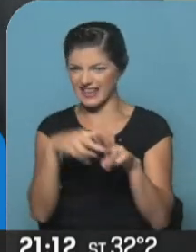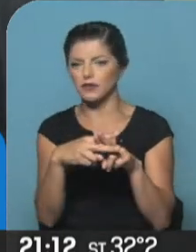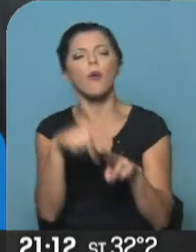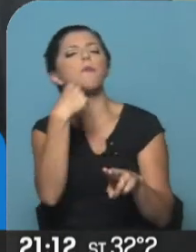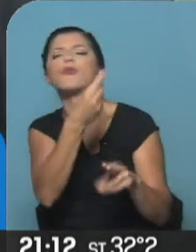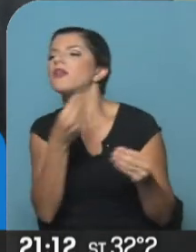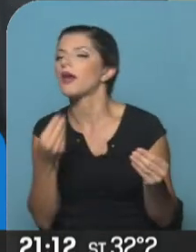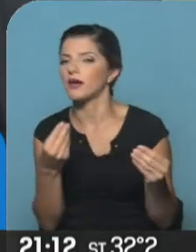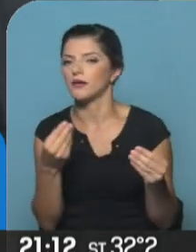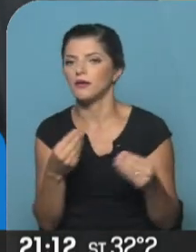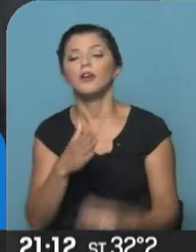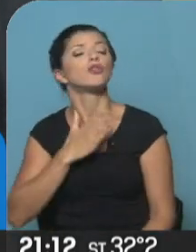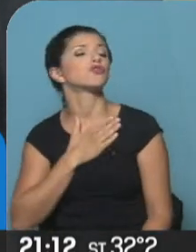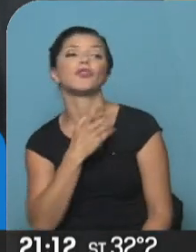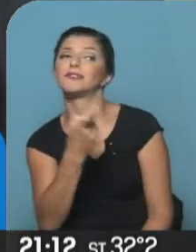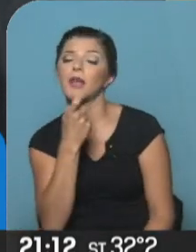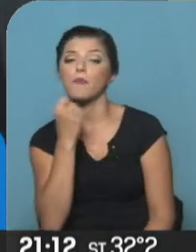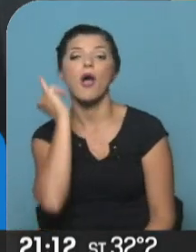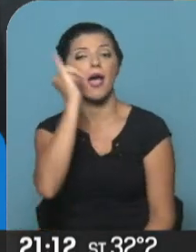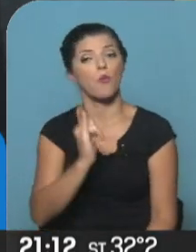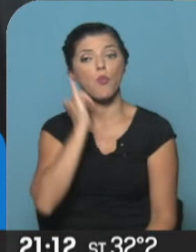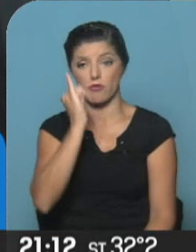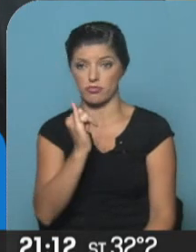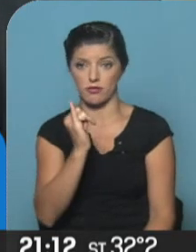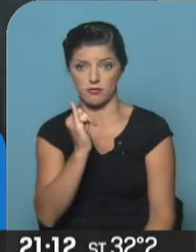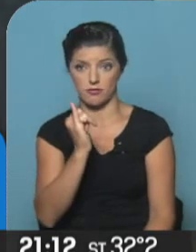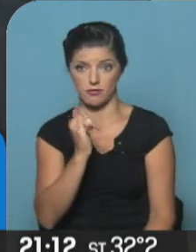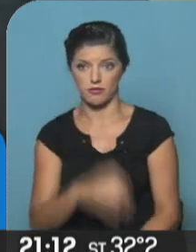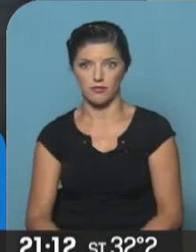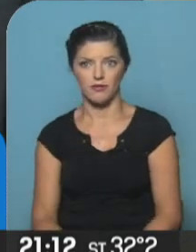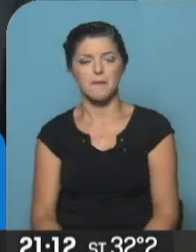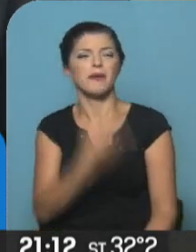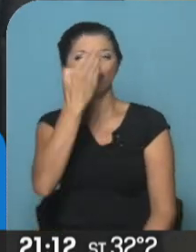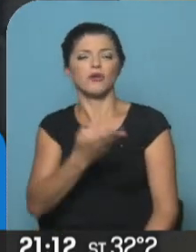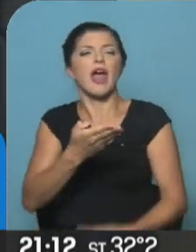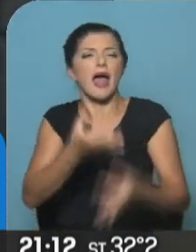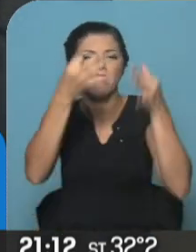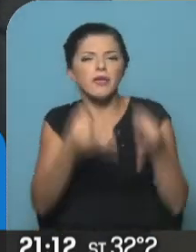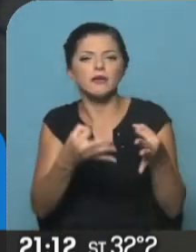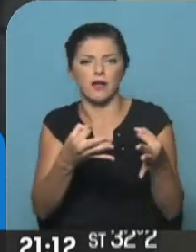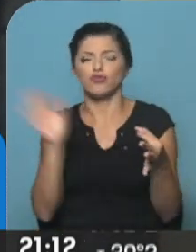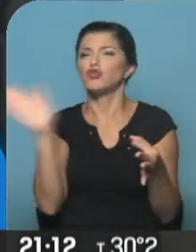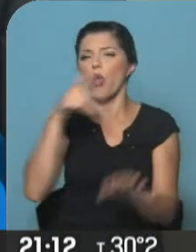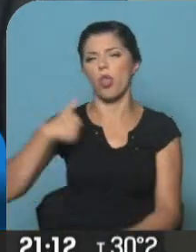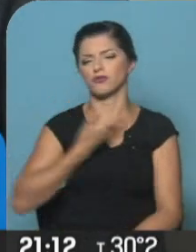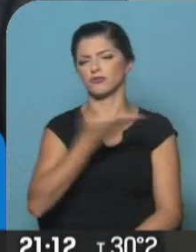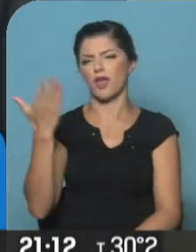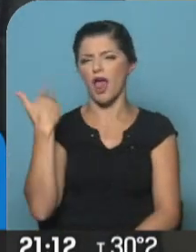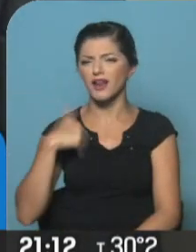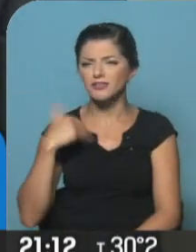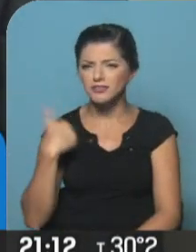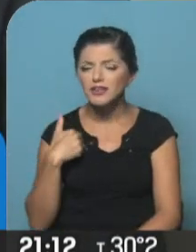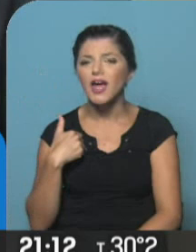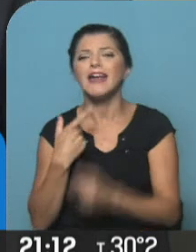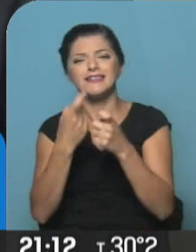los argentinos necesitamos que hable. Que tenga la dignidad para todo el pueblo argentino de poder contar